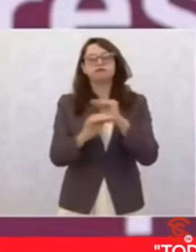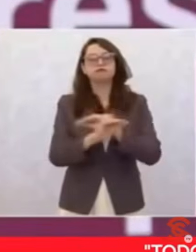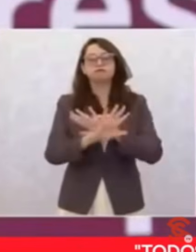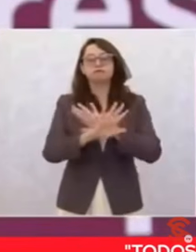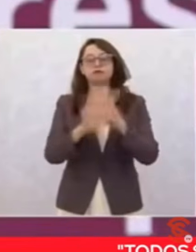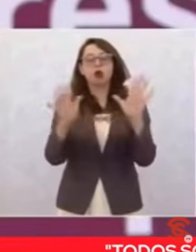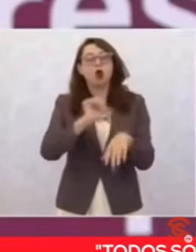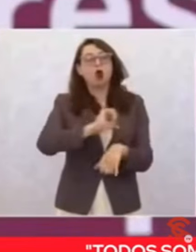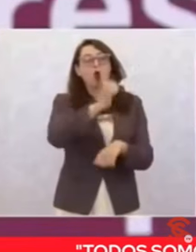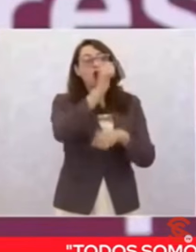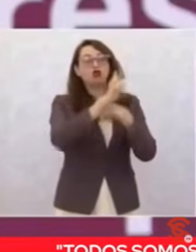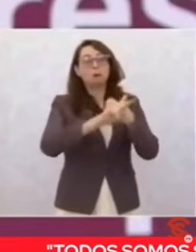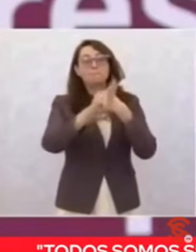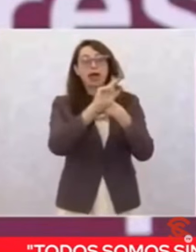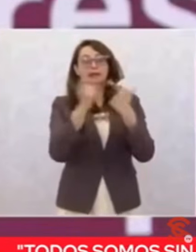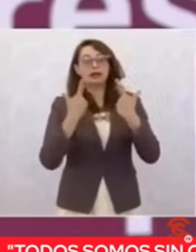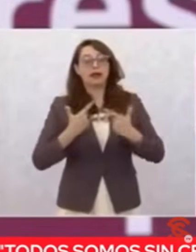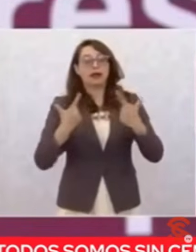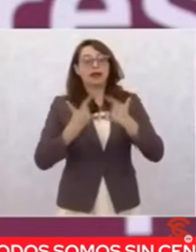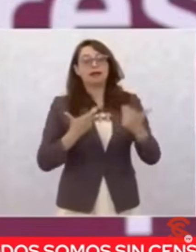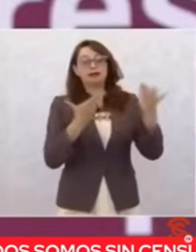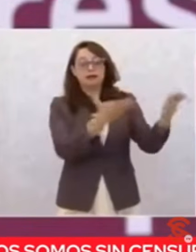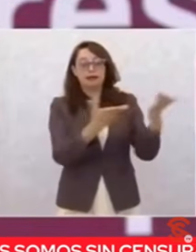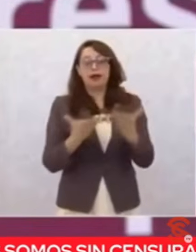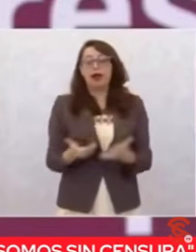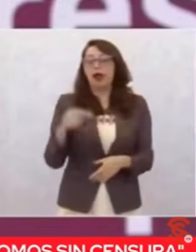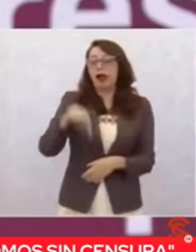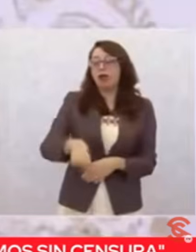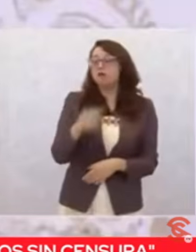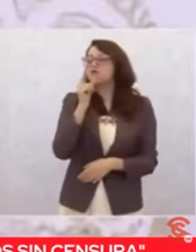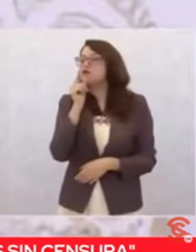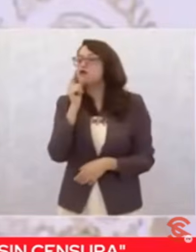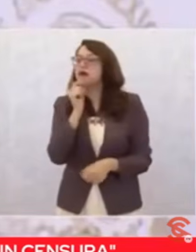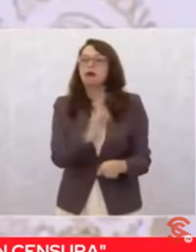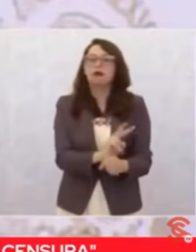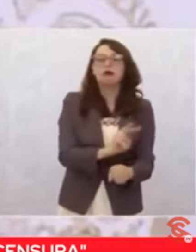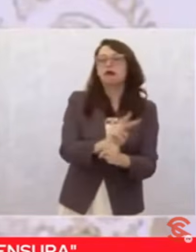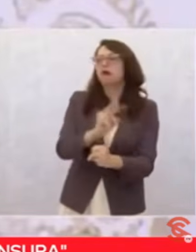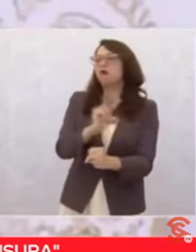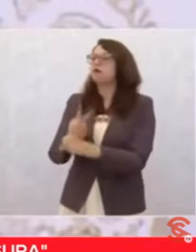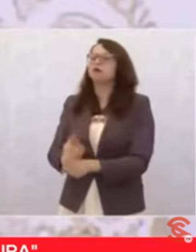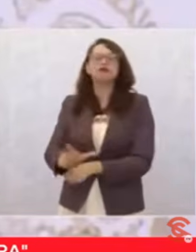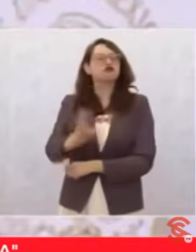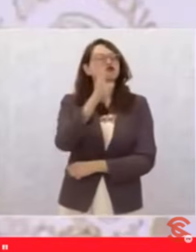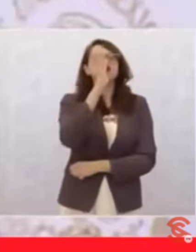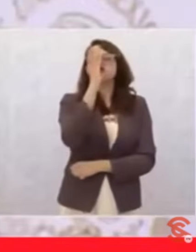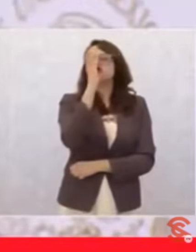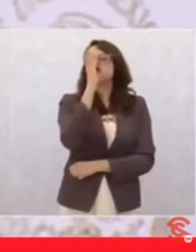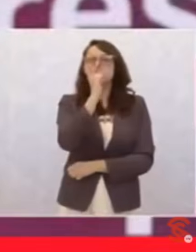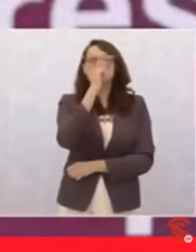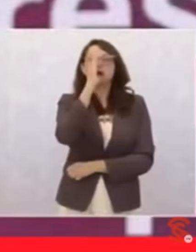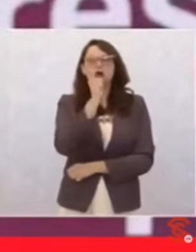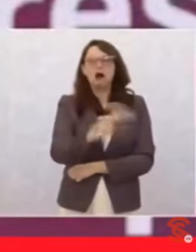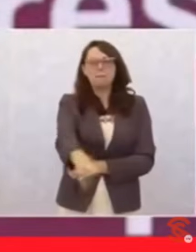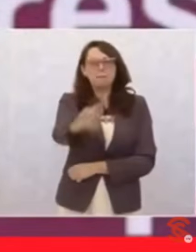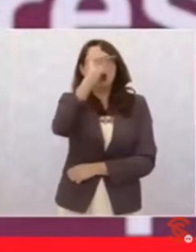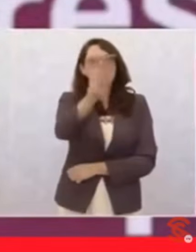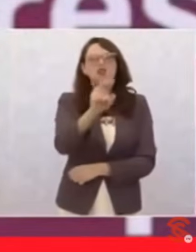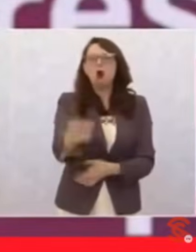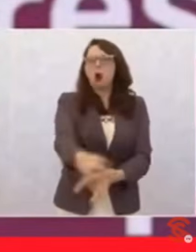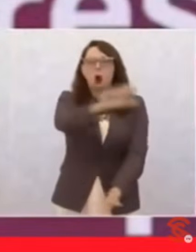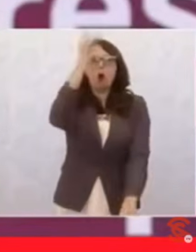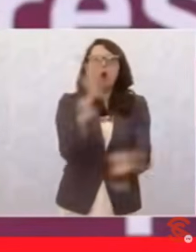extranjero puede realizar tareas que corresponden exclusivamente a las